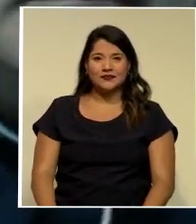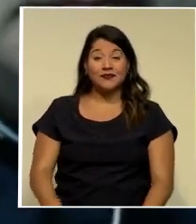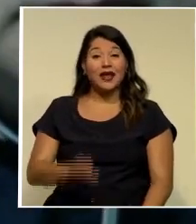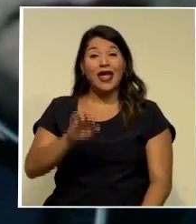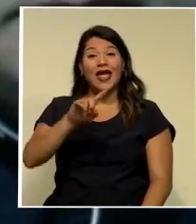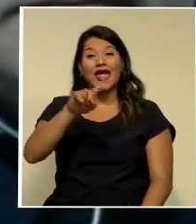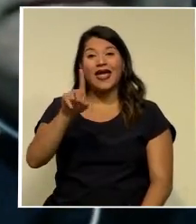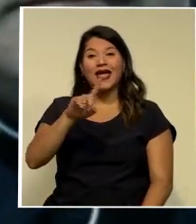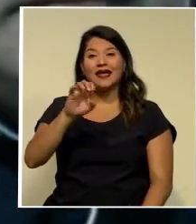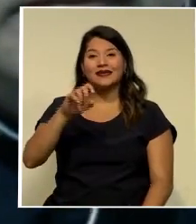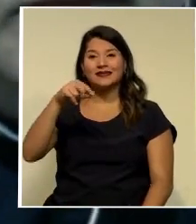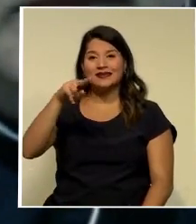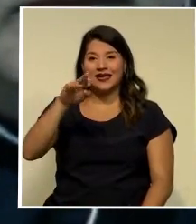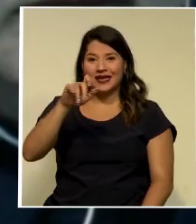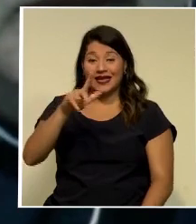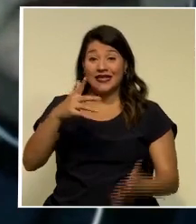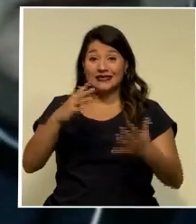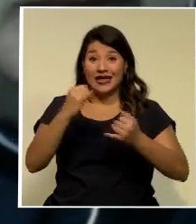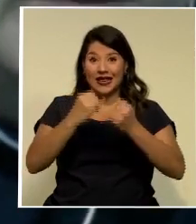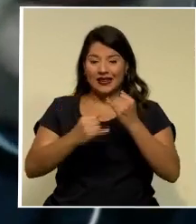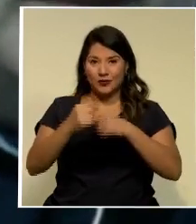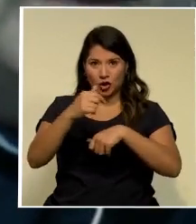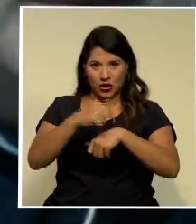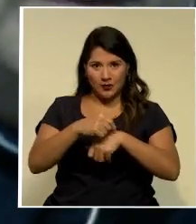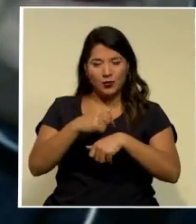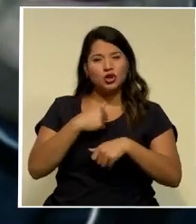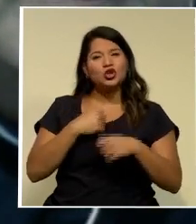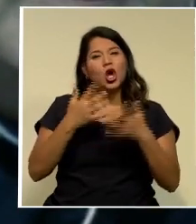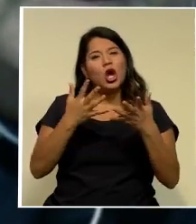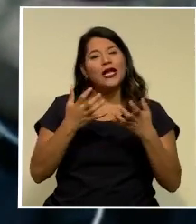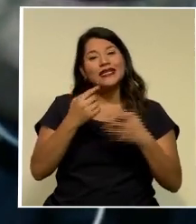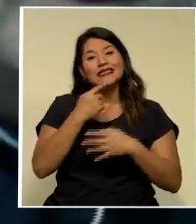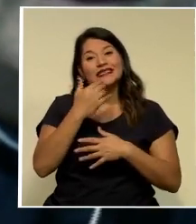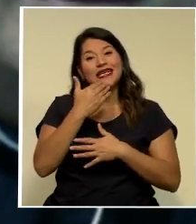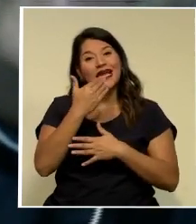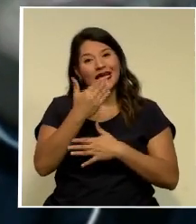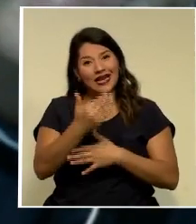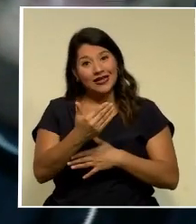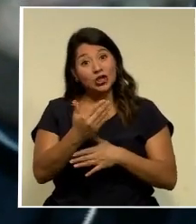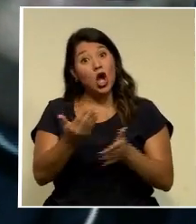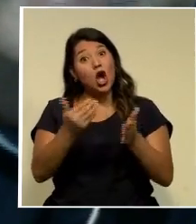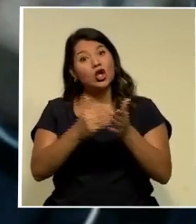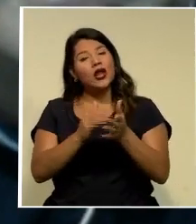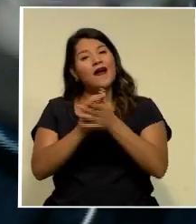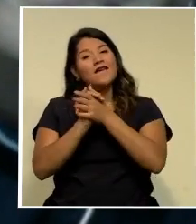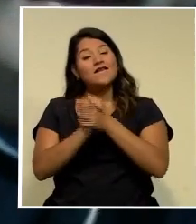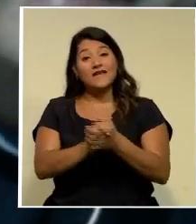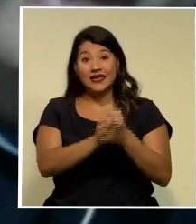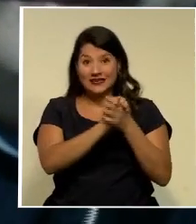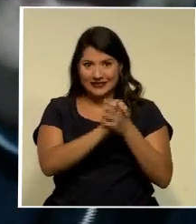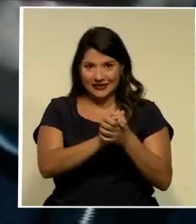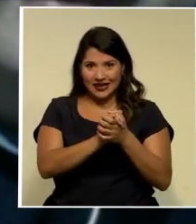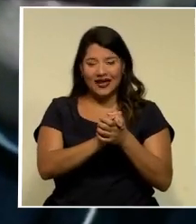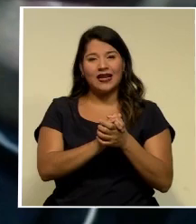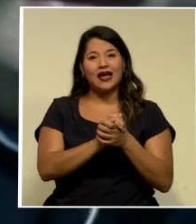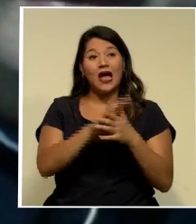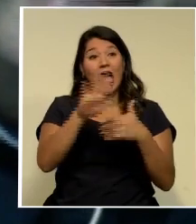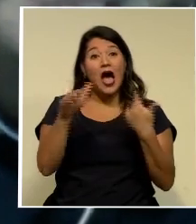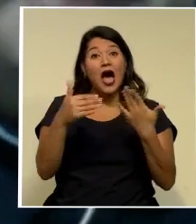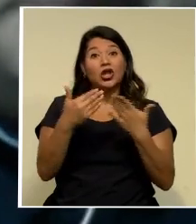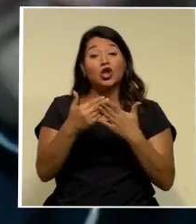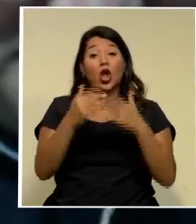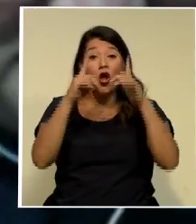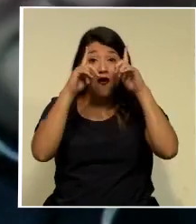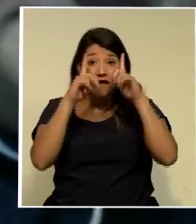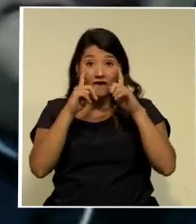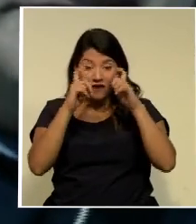Ezequiel, se nos fue el tiempo. Yo quería agradecerte, volver a felicitar a través tuyo a todos